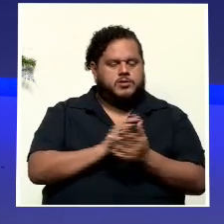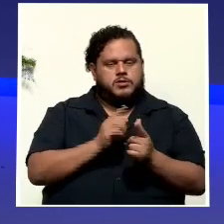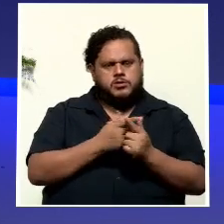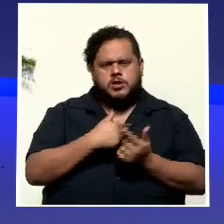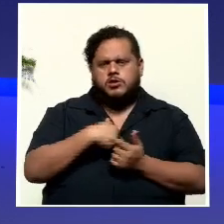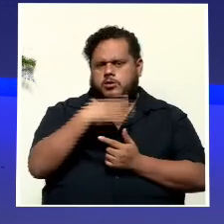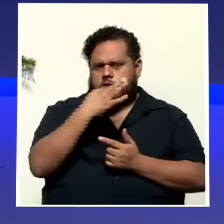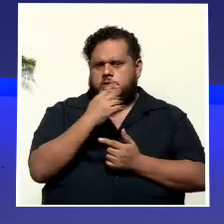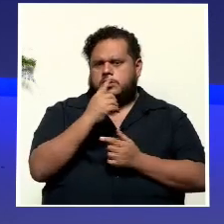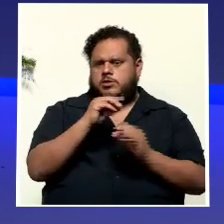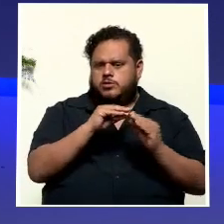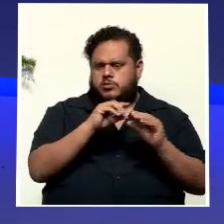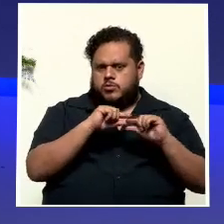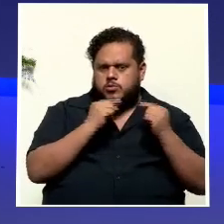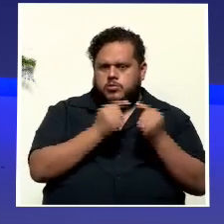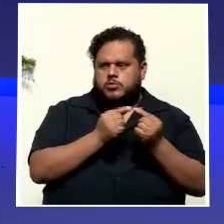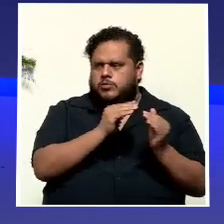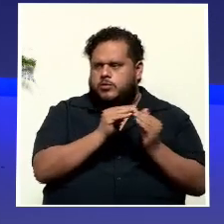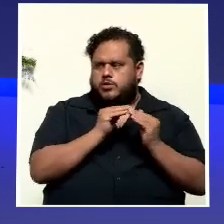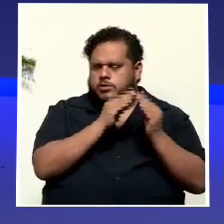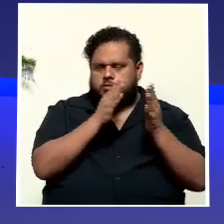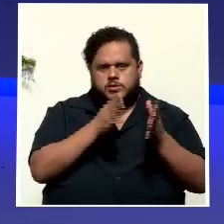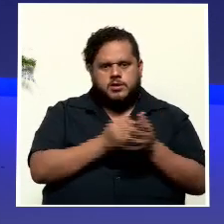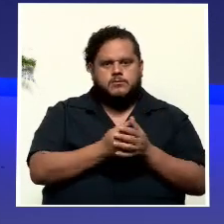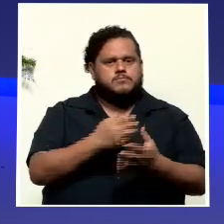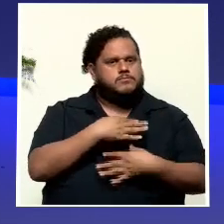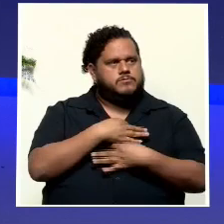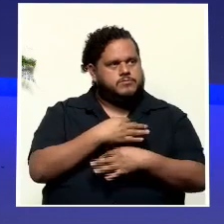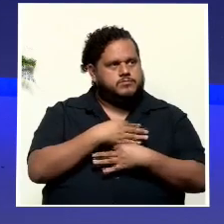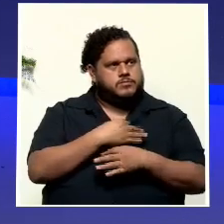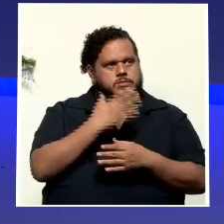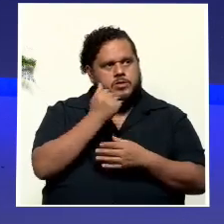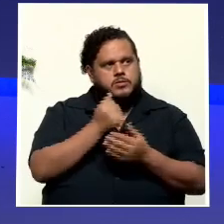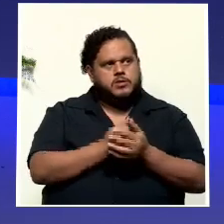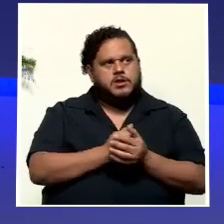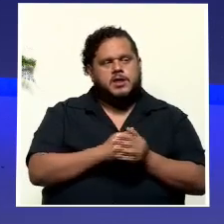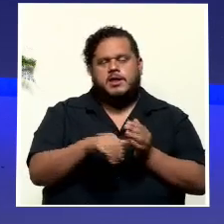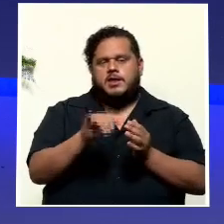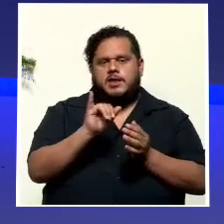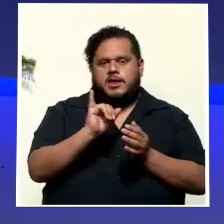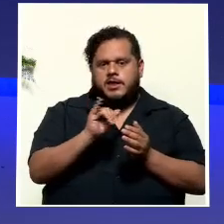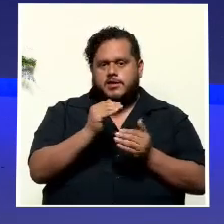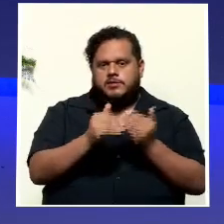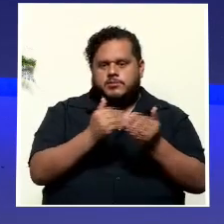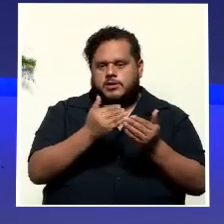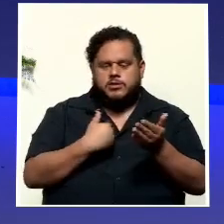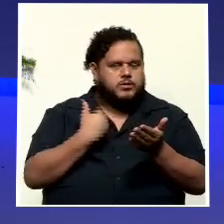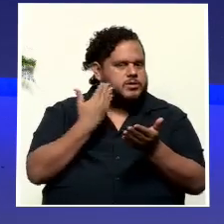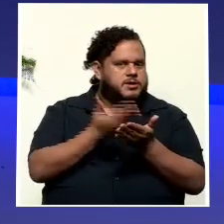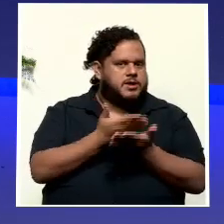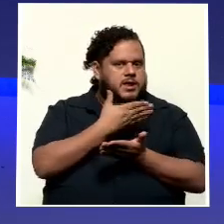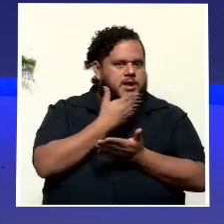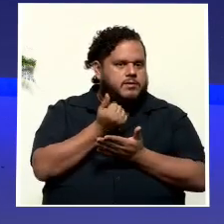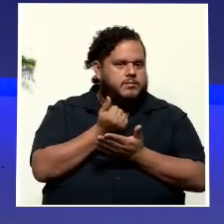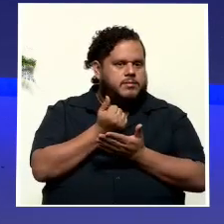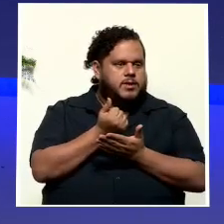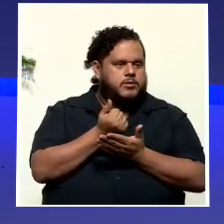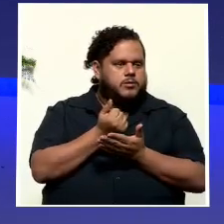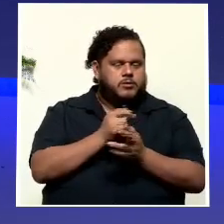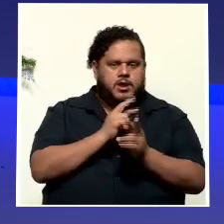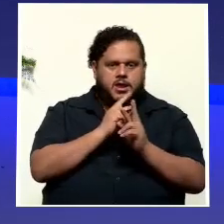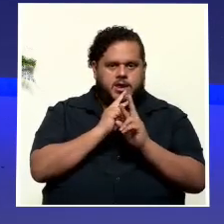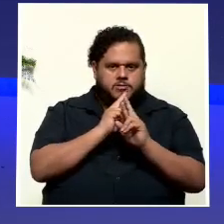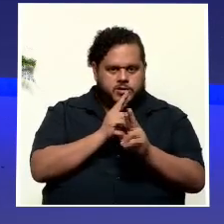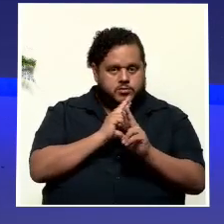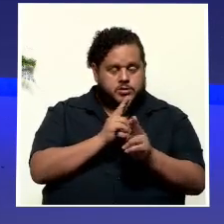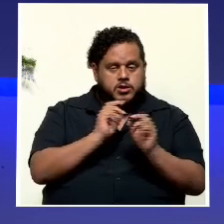que es un grupo de ciudadanos, digamos que interesados porque este proceso llegue al mejor desenlace posible,